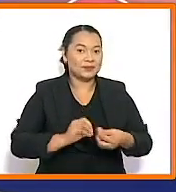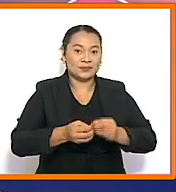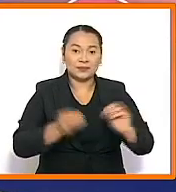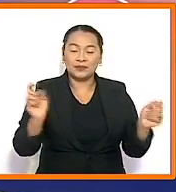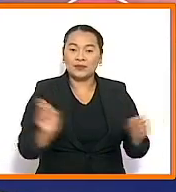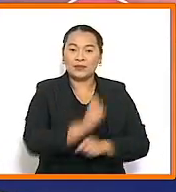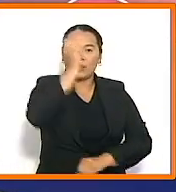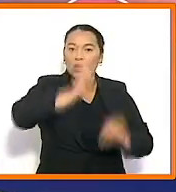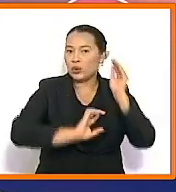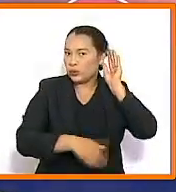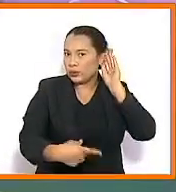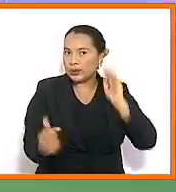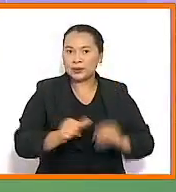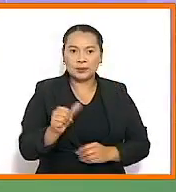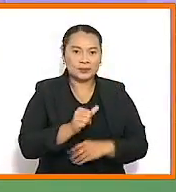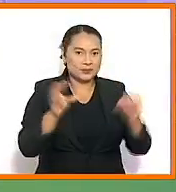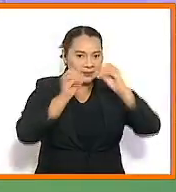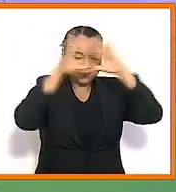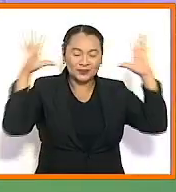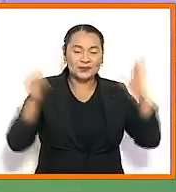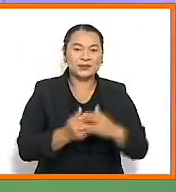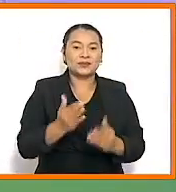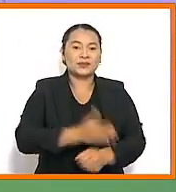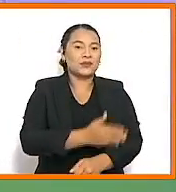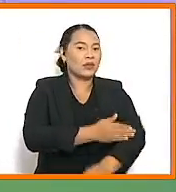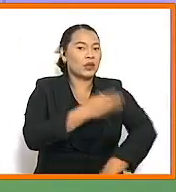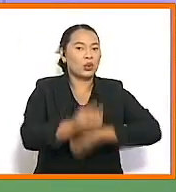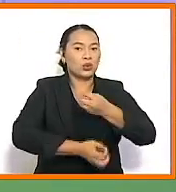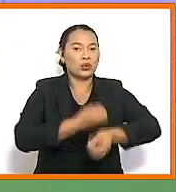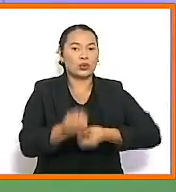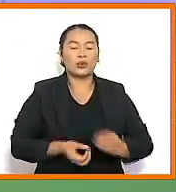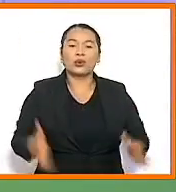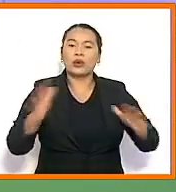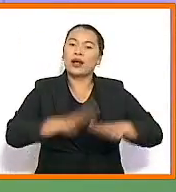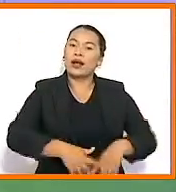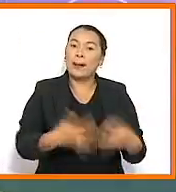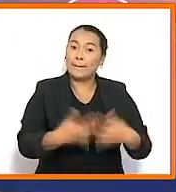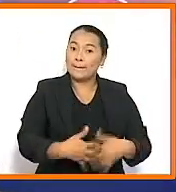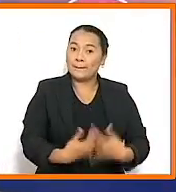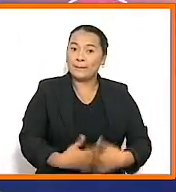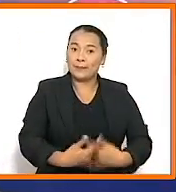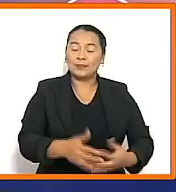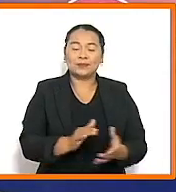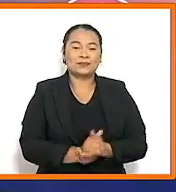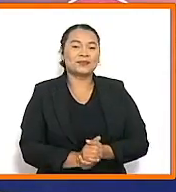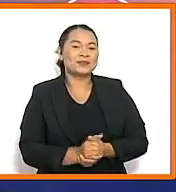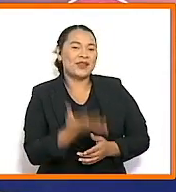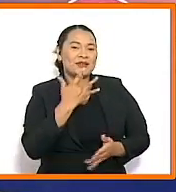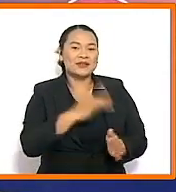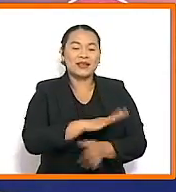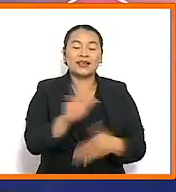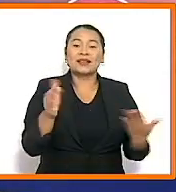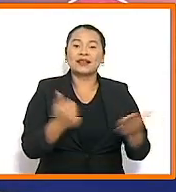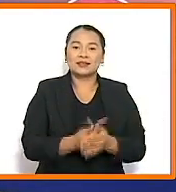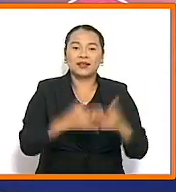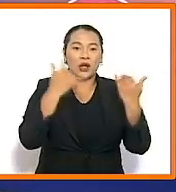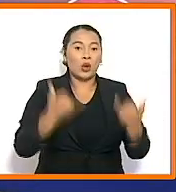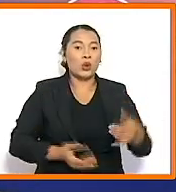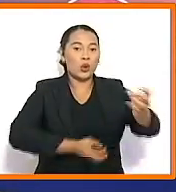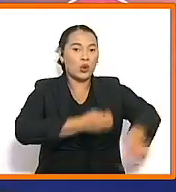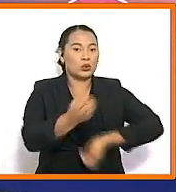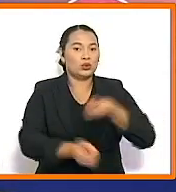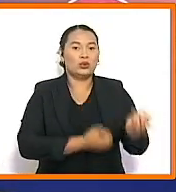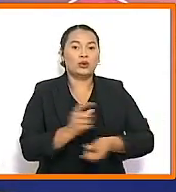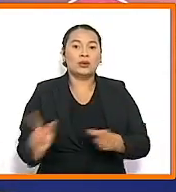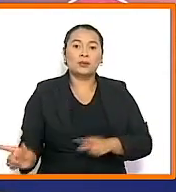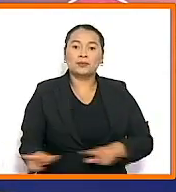ganador en diario en esta mañana. Pero antes, debemos incorporar nuestras esferas al juego. Les deseo muchísima suerte y ahora que nuestras esferas